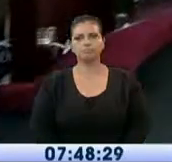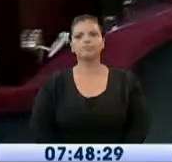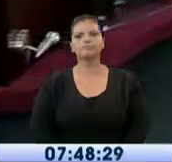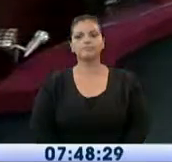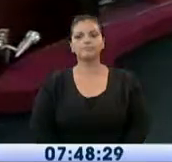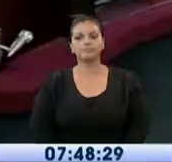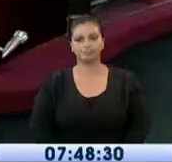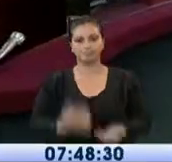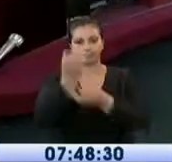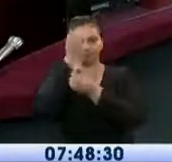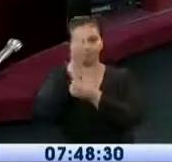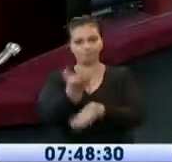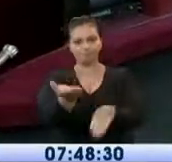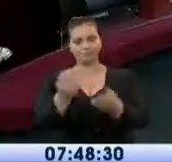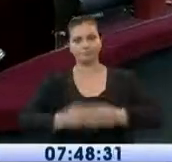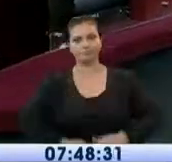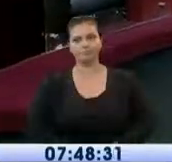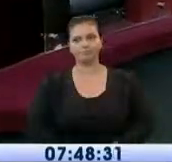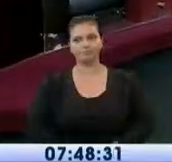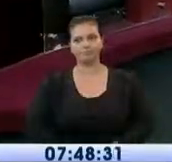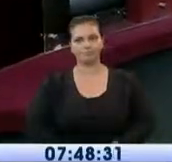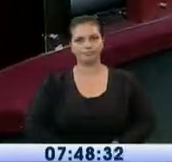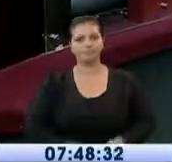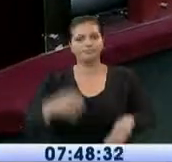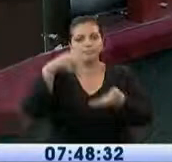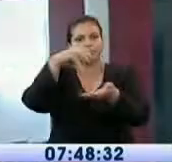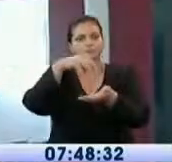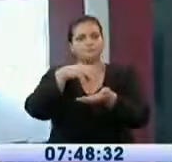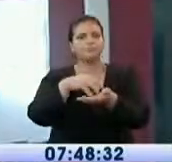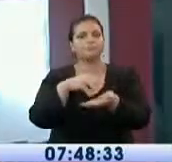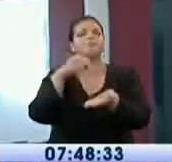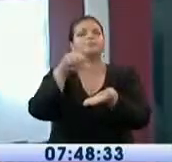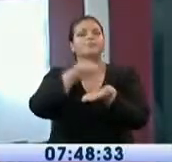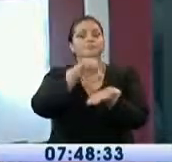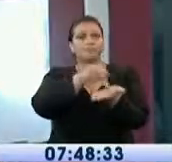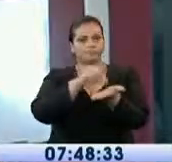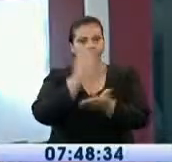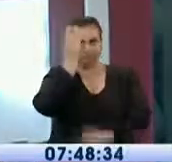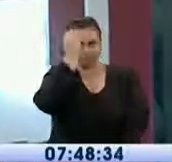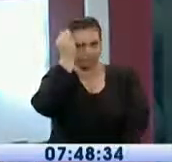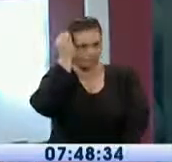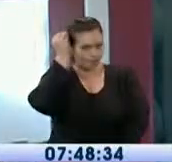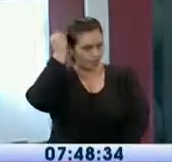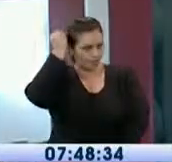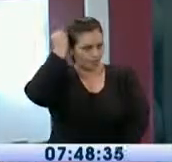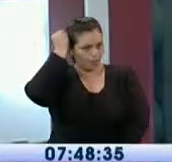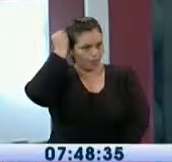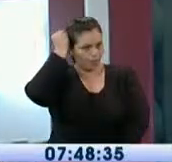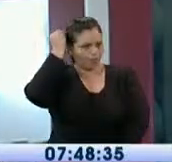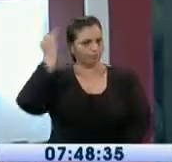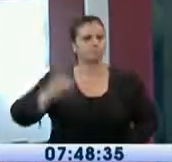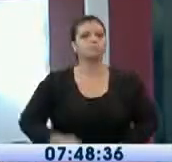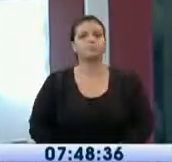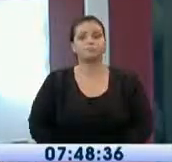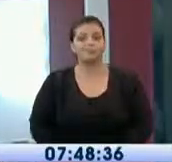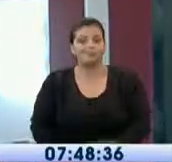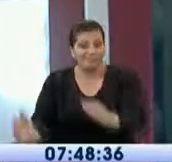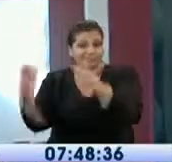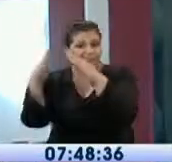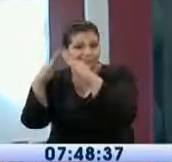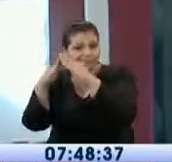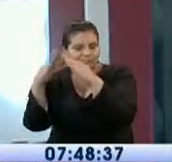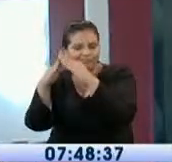Bien, ahora nos vamos a trasladar hasta Riobamba. Quiero contarles que allí la policía logró la detención de tres presuntos delincuentes